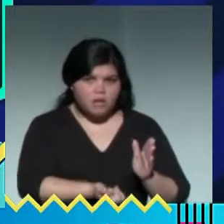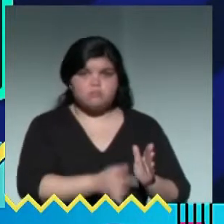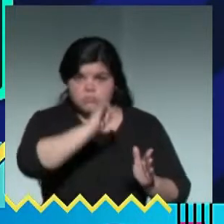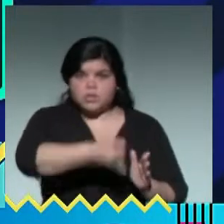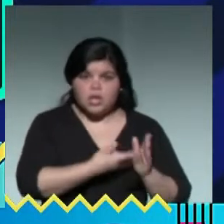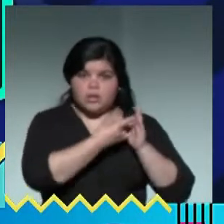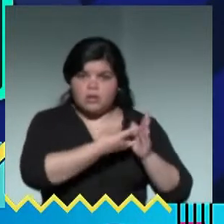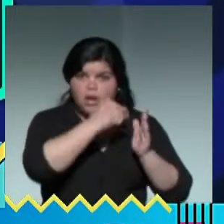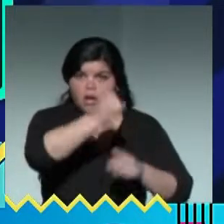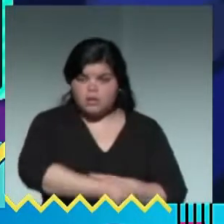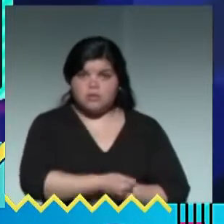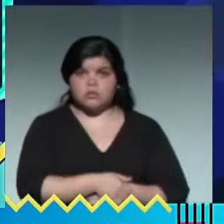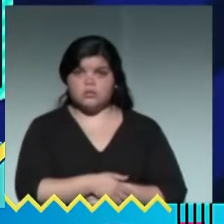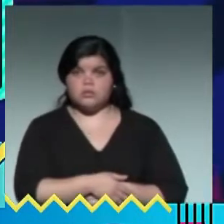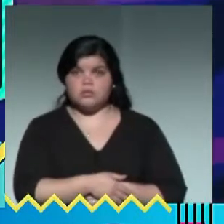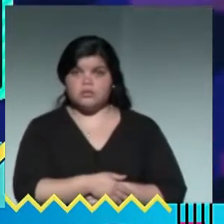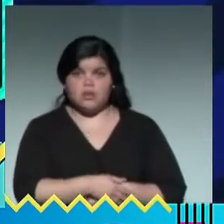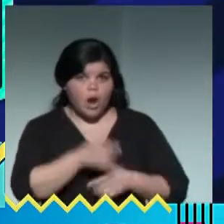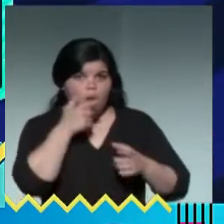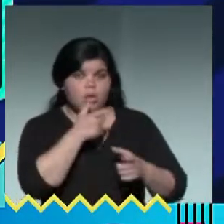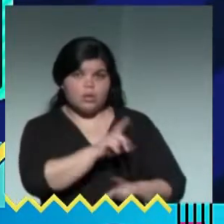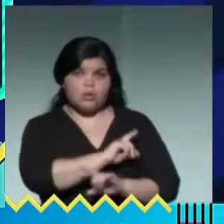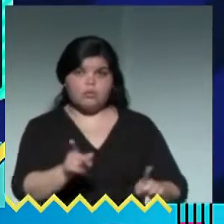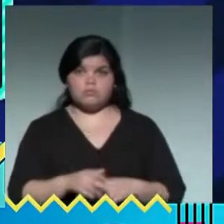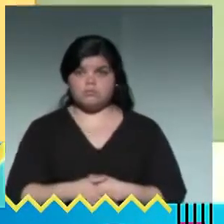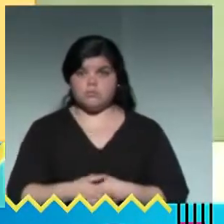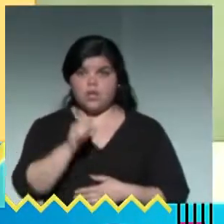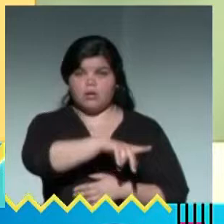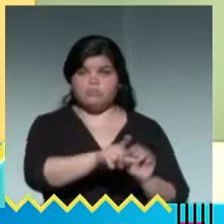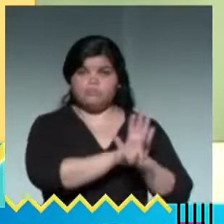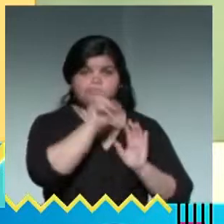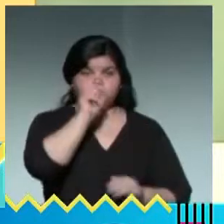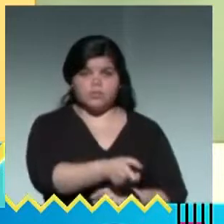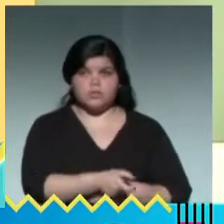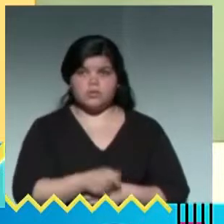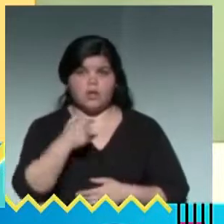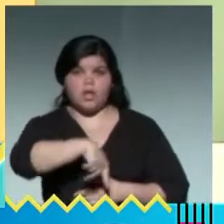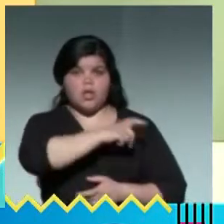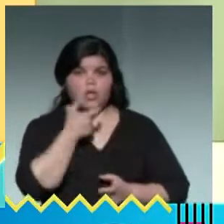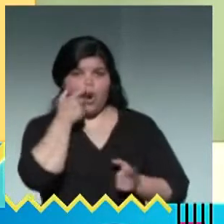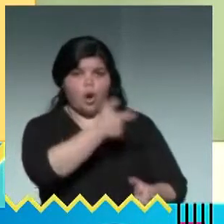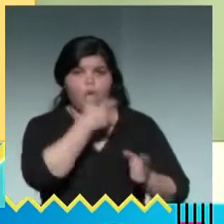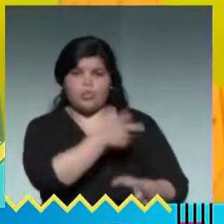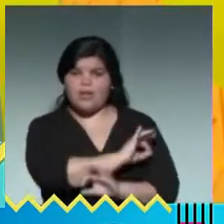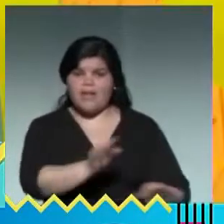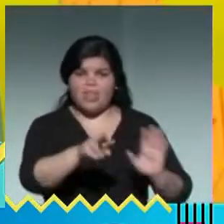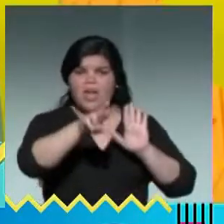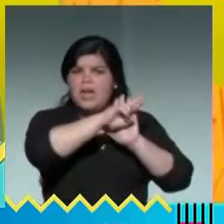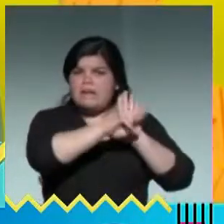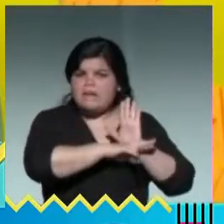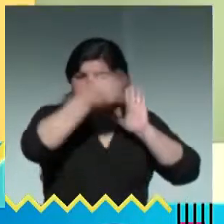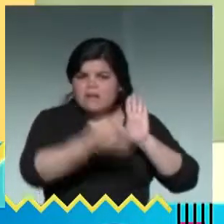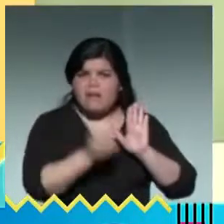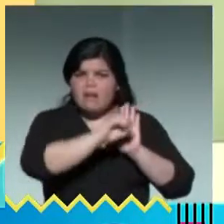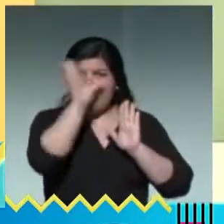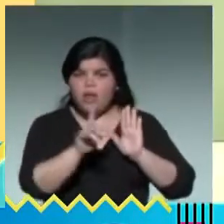controla? No, porque el Estado dice, no, para mí es ilegal, así que yo no lo controlo. No le ponen reglas claras, que es lo que hemos